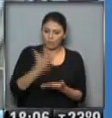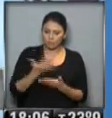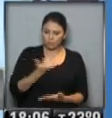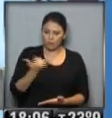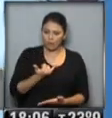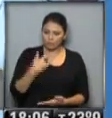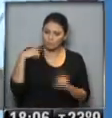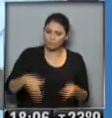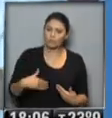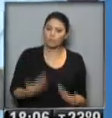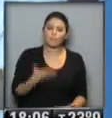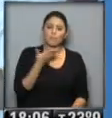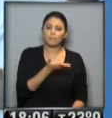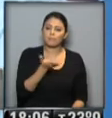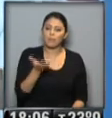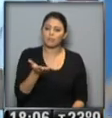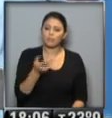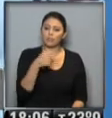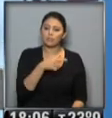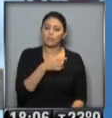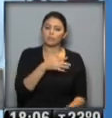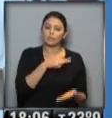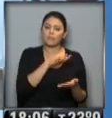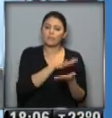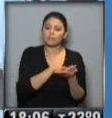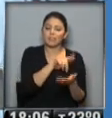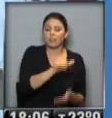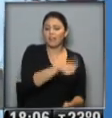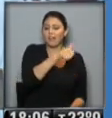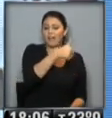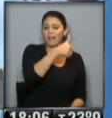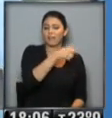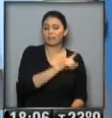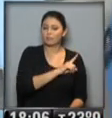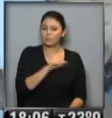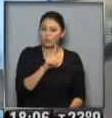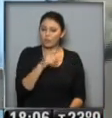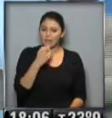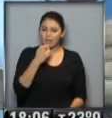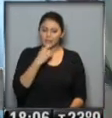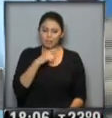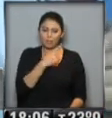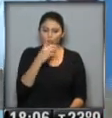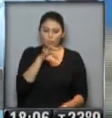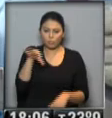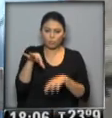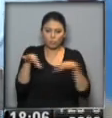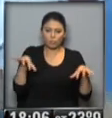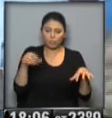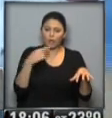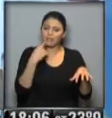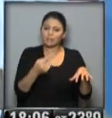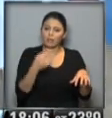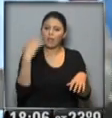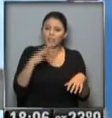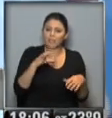derecho, de que no exista un acto de proclamación. Si las dos partes han dicho que hay que contar papel